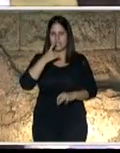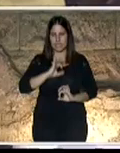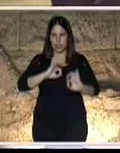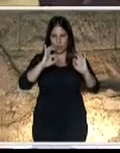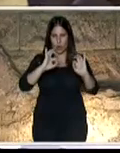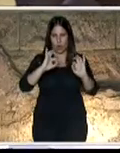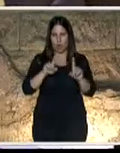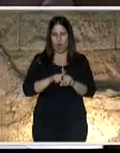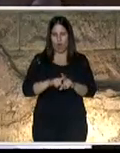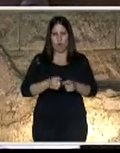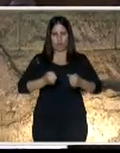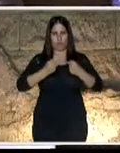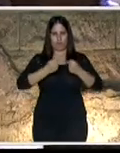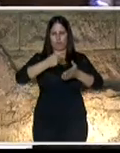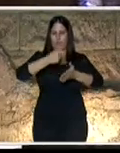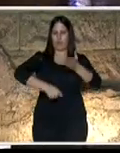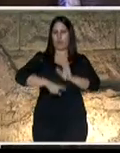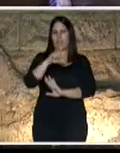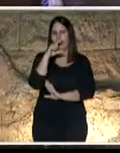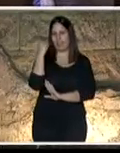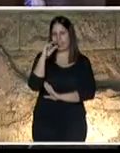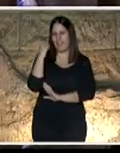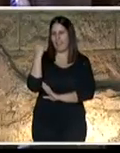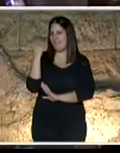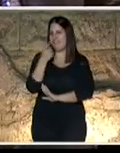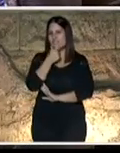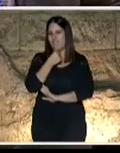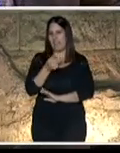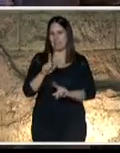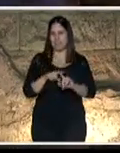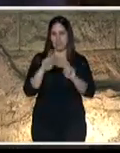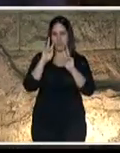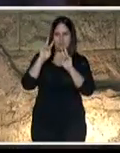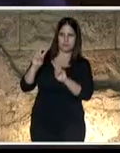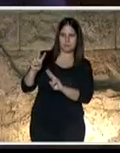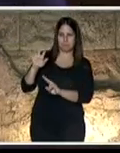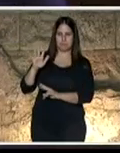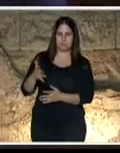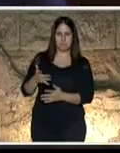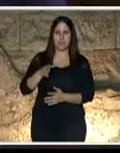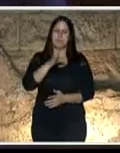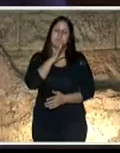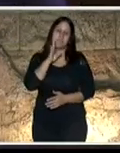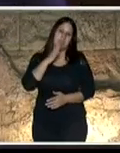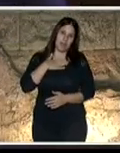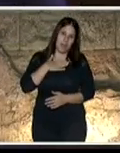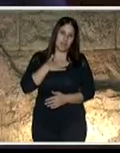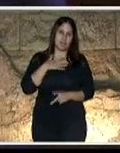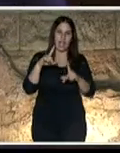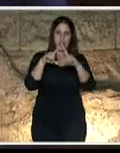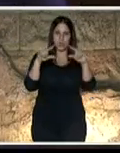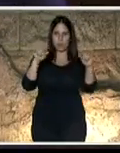como la encina, de sonrisa fácil y juicio benévolo hacia mí. Mi madre,